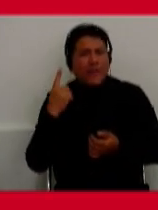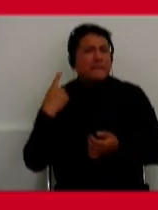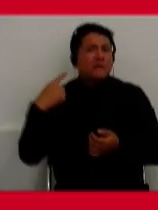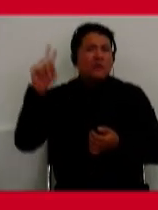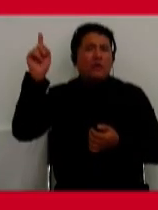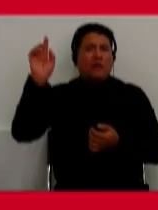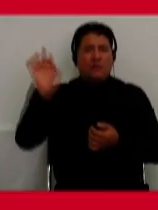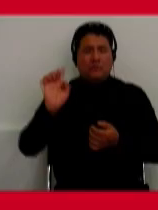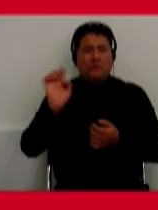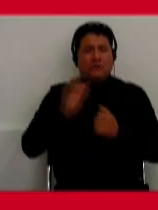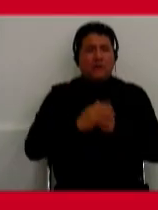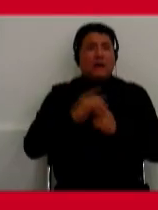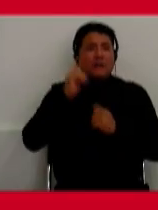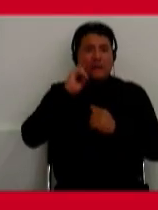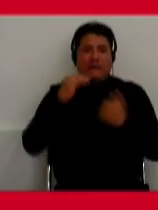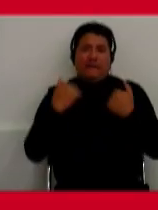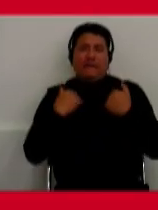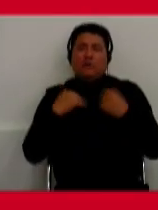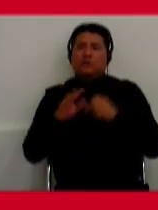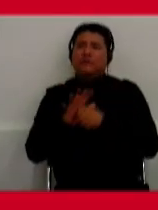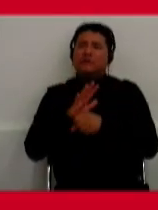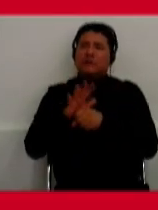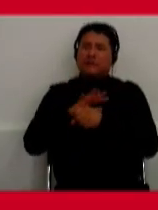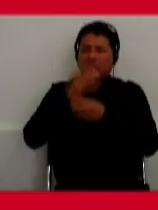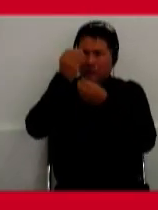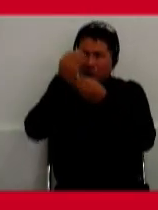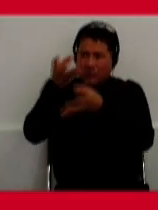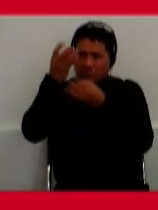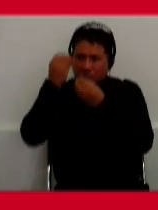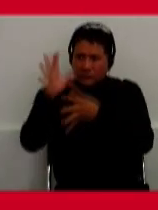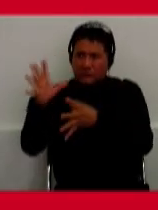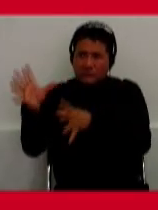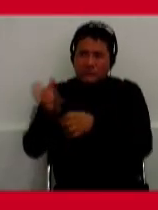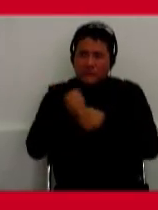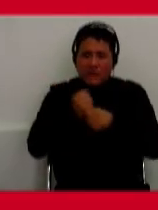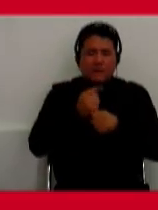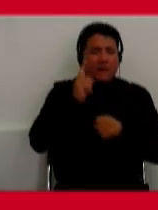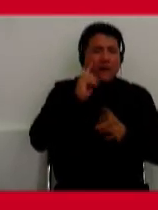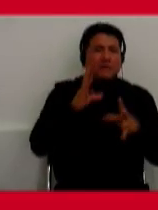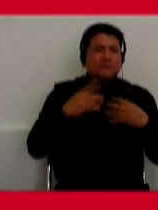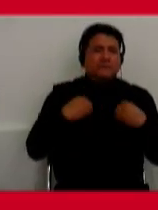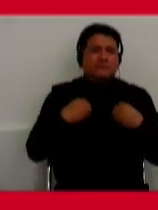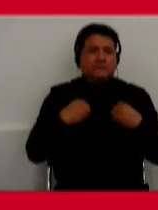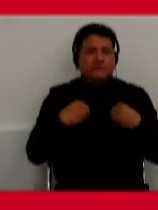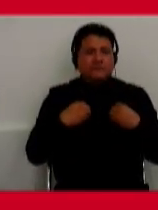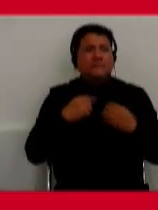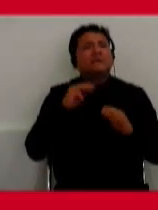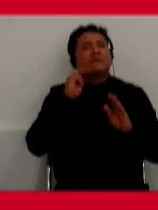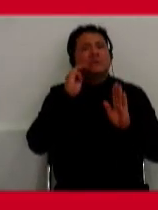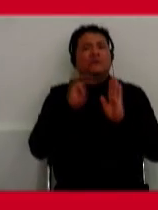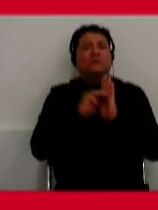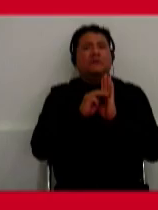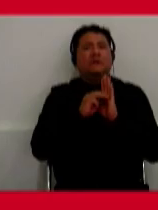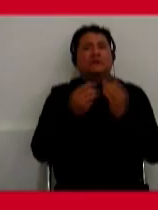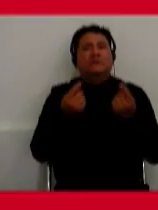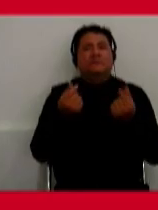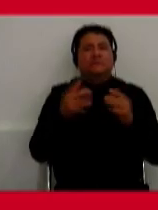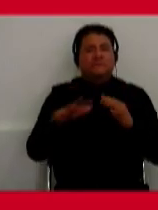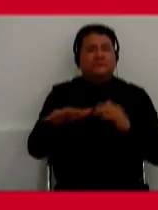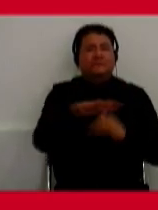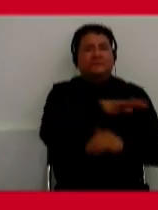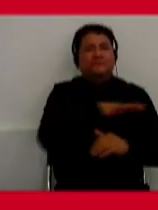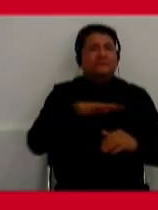una suficiencia de información aceptable para la elaboración de los modelos geomecánicos. Evidencia concreta